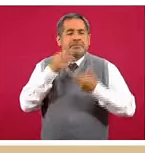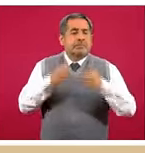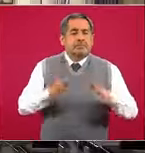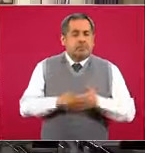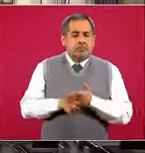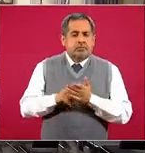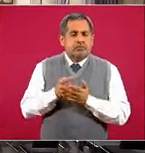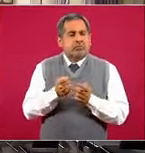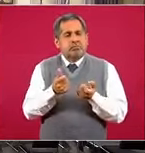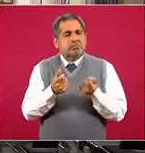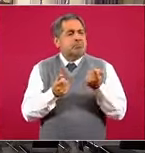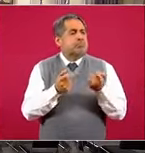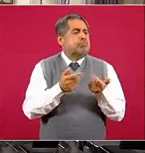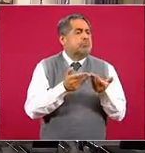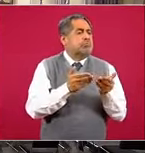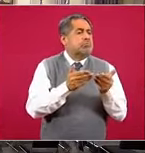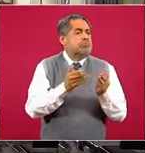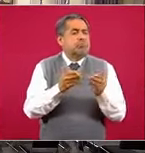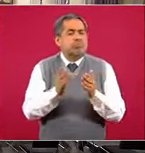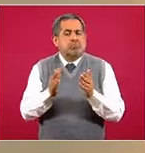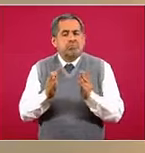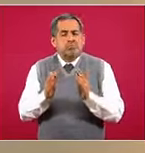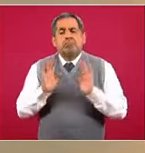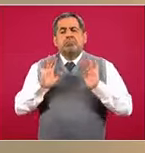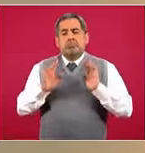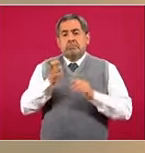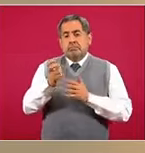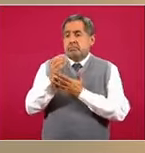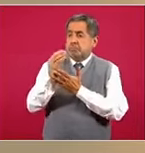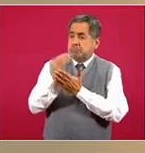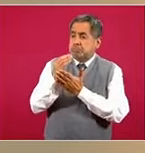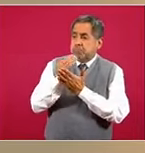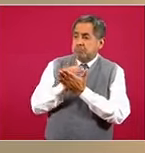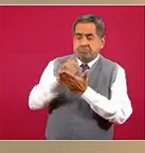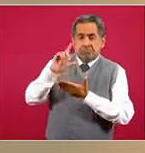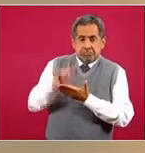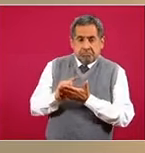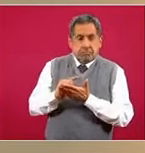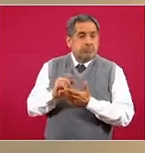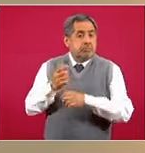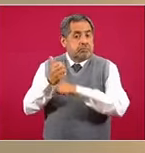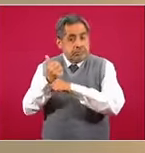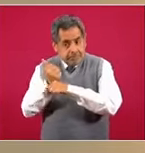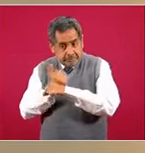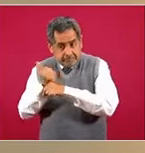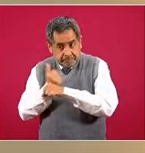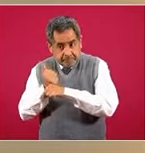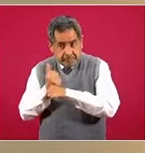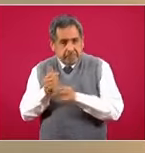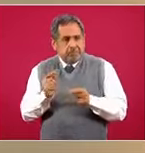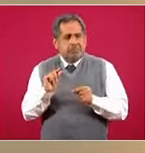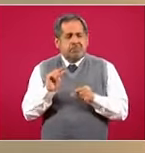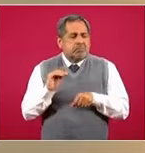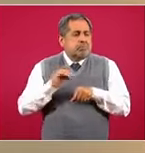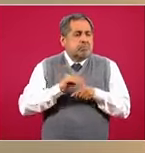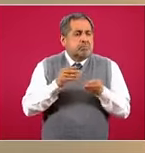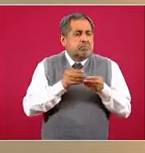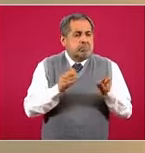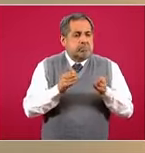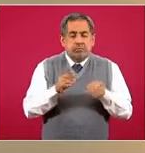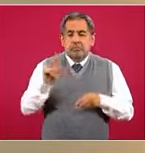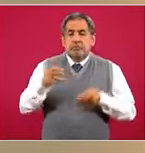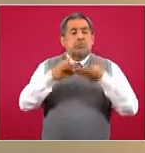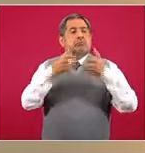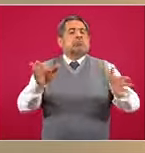Abrieron menos y así fue disminuyendo también el riesgo. Cuando llegaron a amarillo, abrieron un poco más, pero no